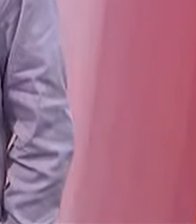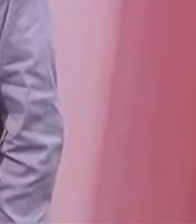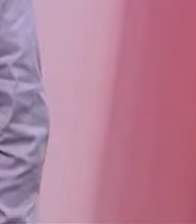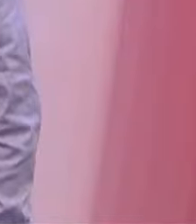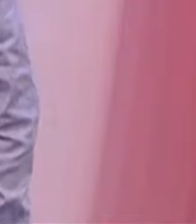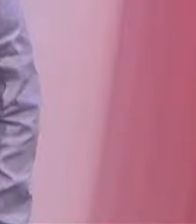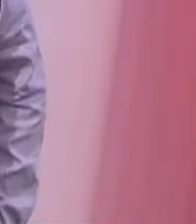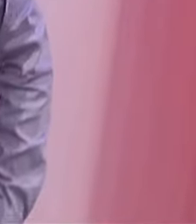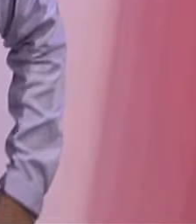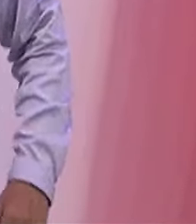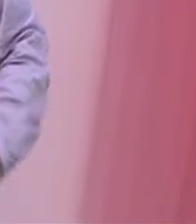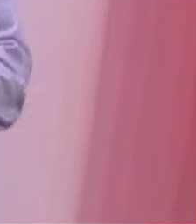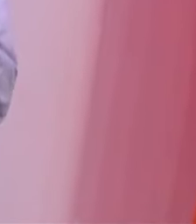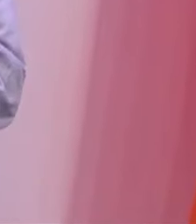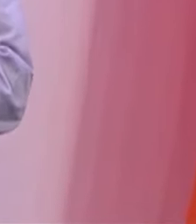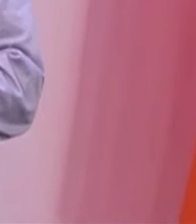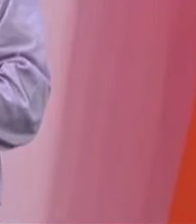y responsibility,